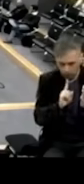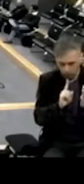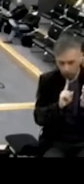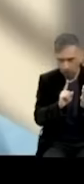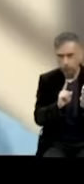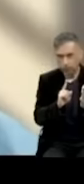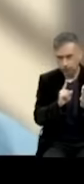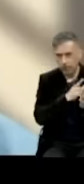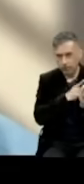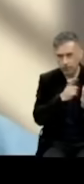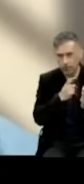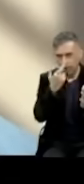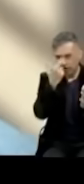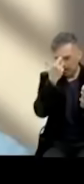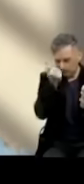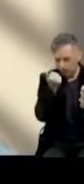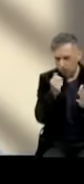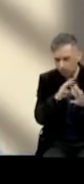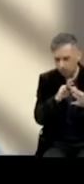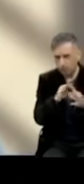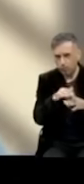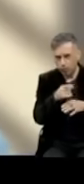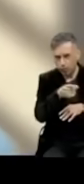razones. Murayama tenía razón.